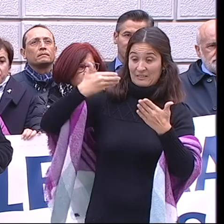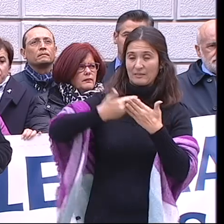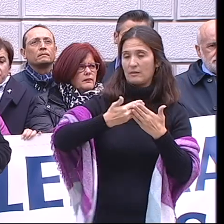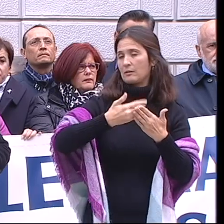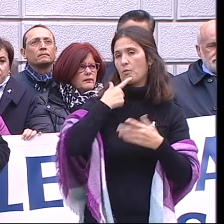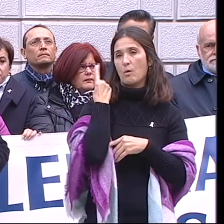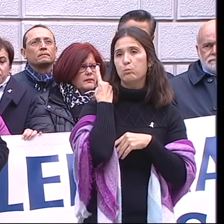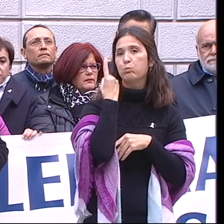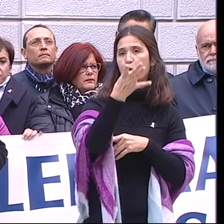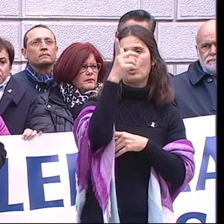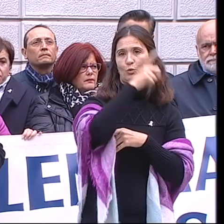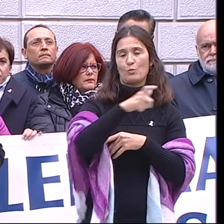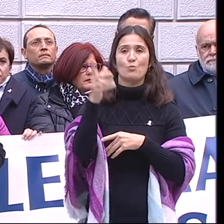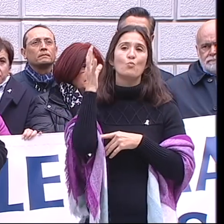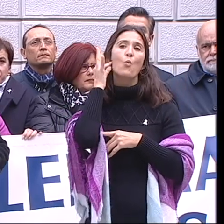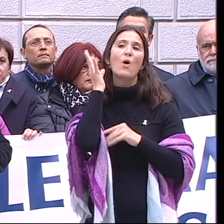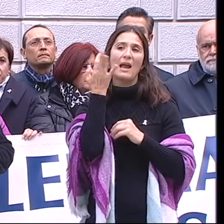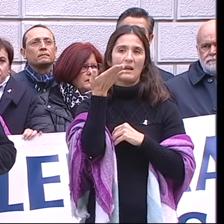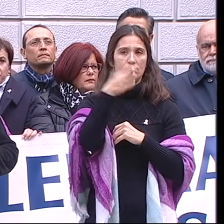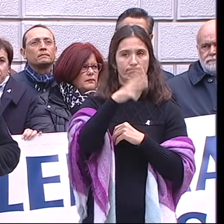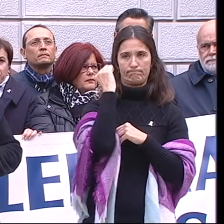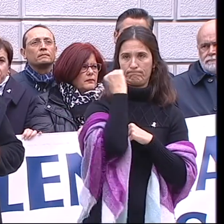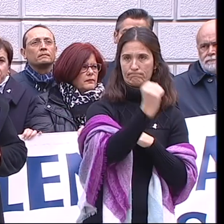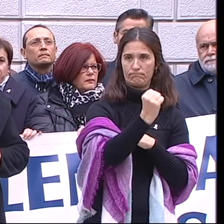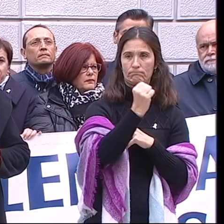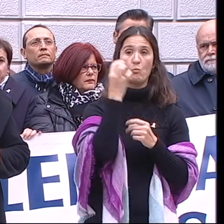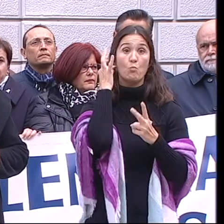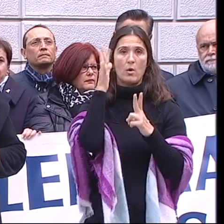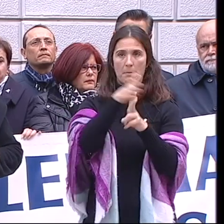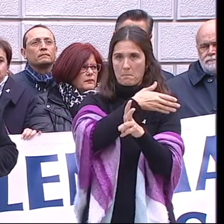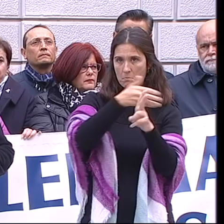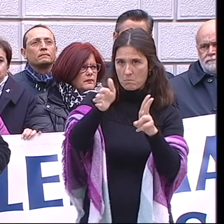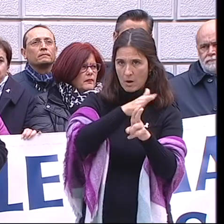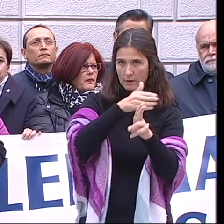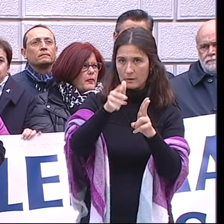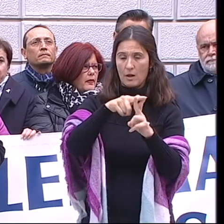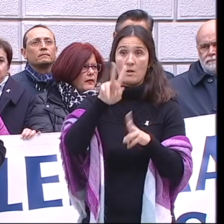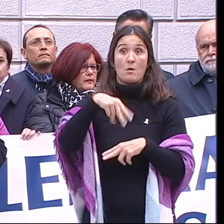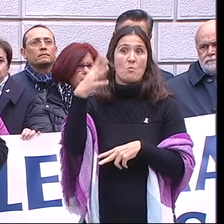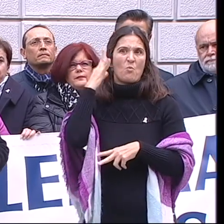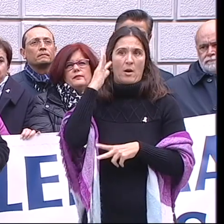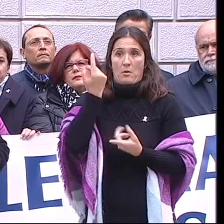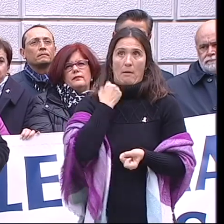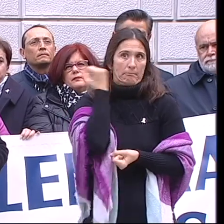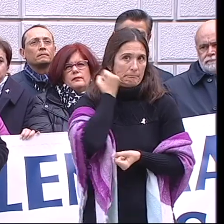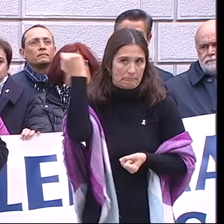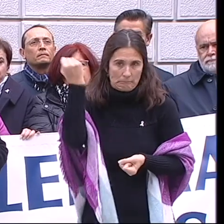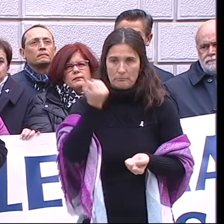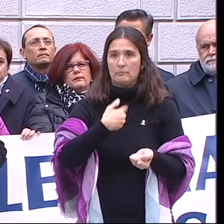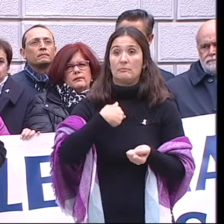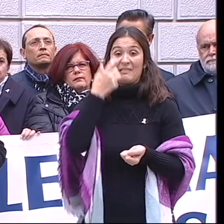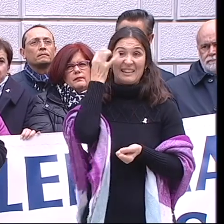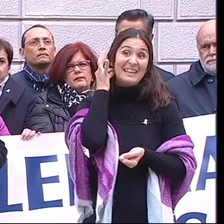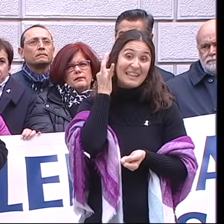alto número de mujeres asesinadas, mujeres maltratadas, mujeres que se suicidan, niñas